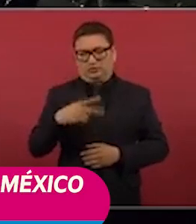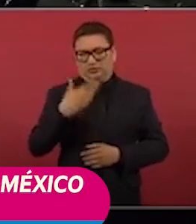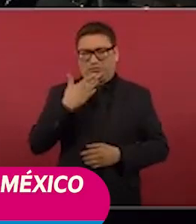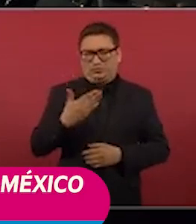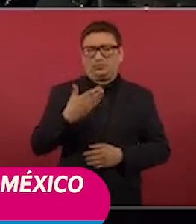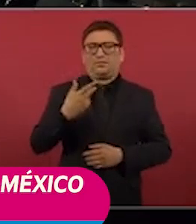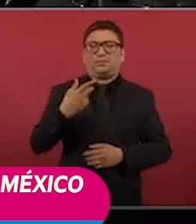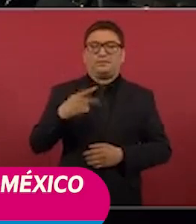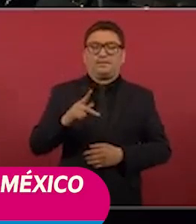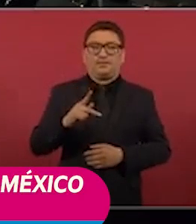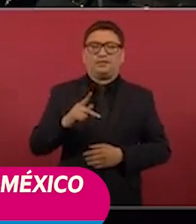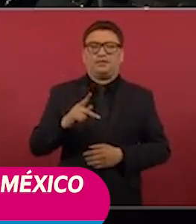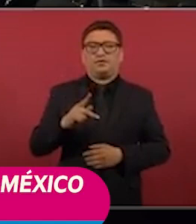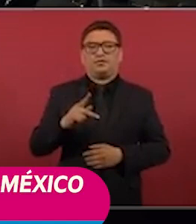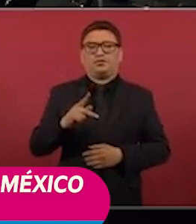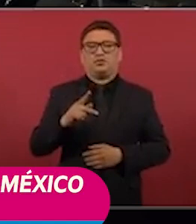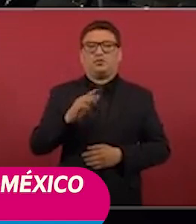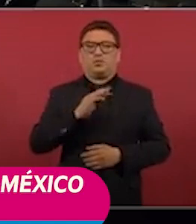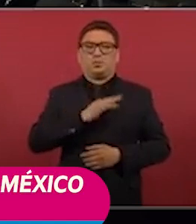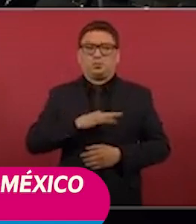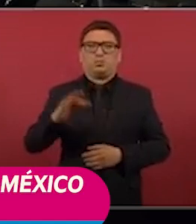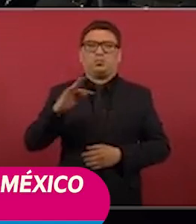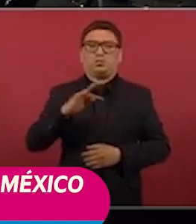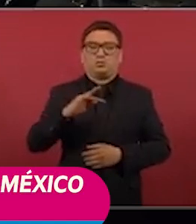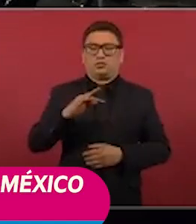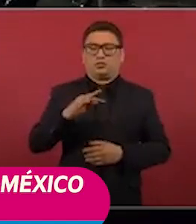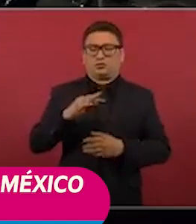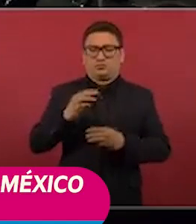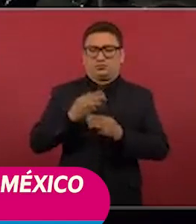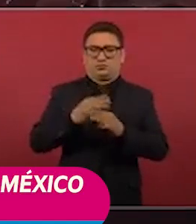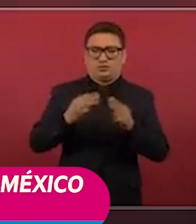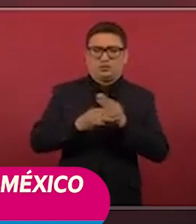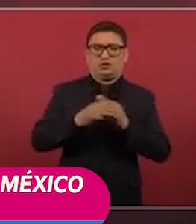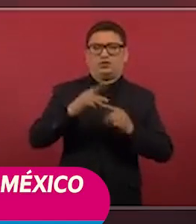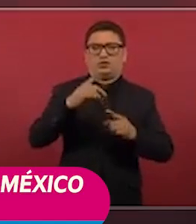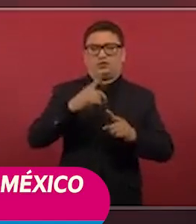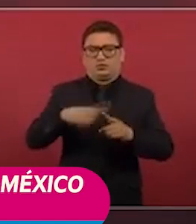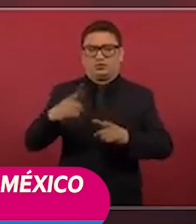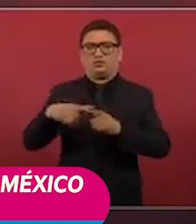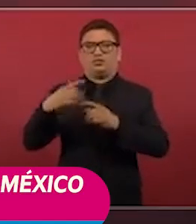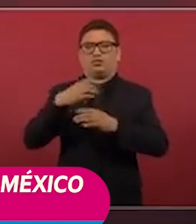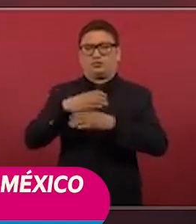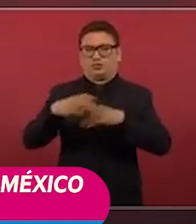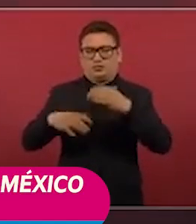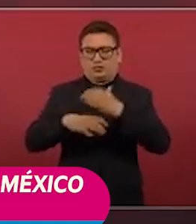sí se compra la materia prima, sí